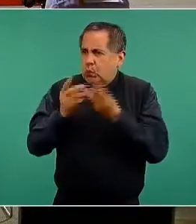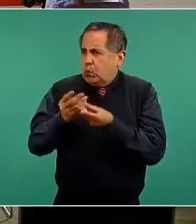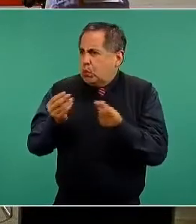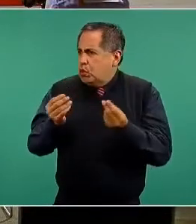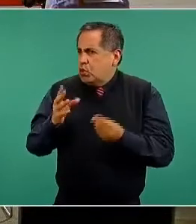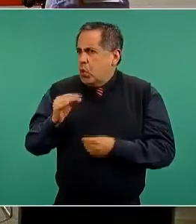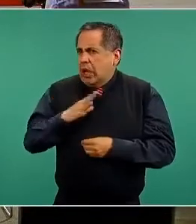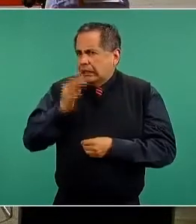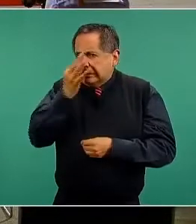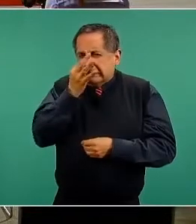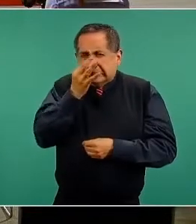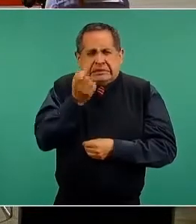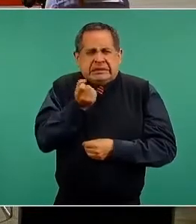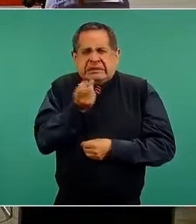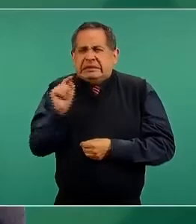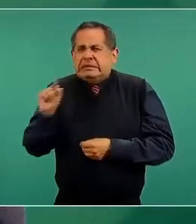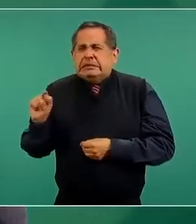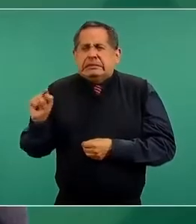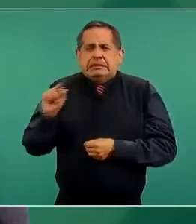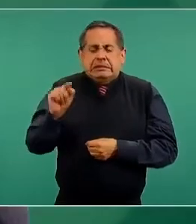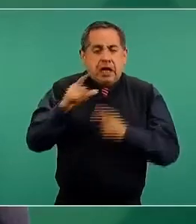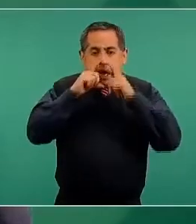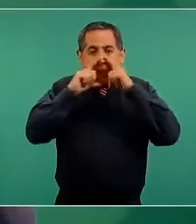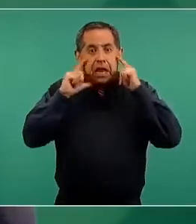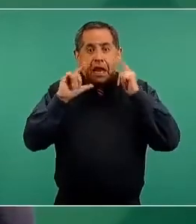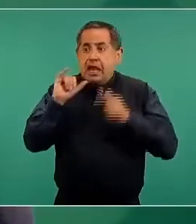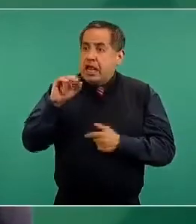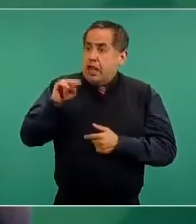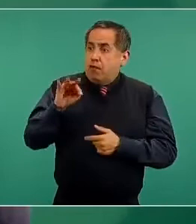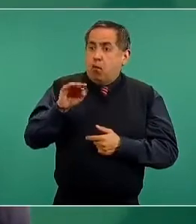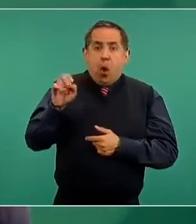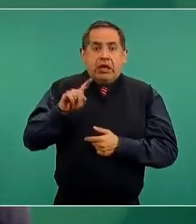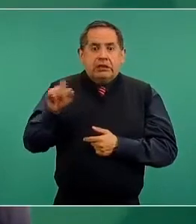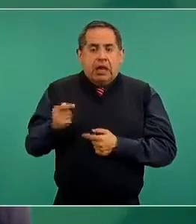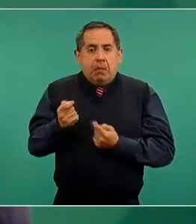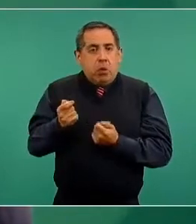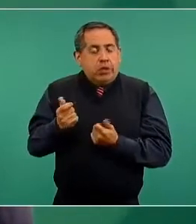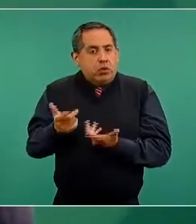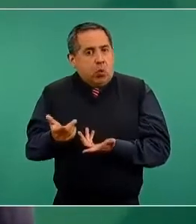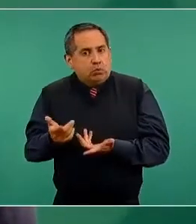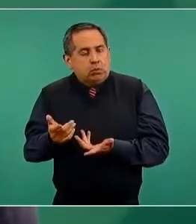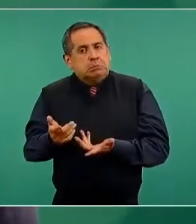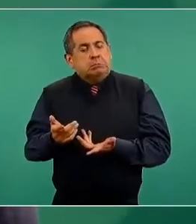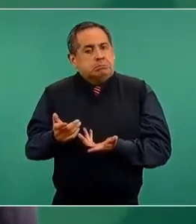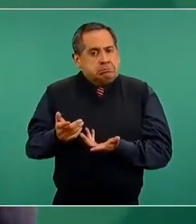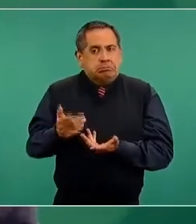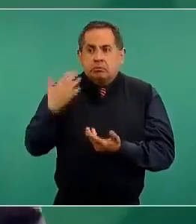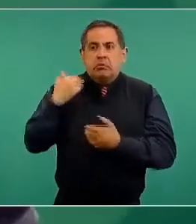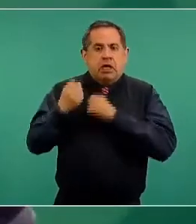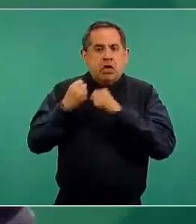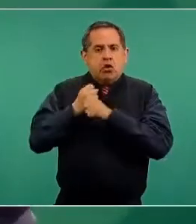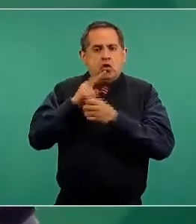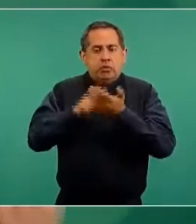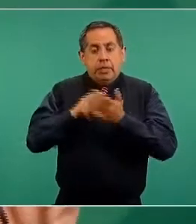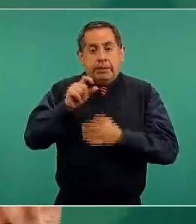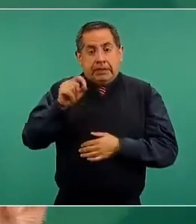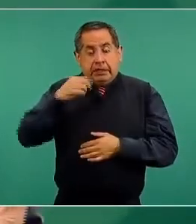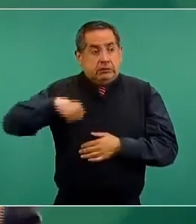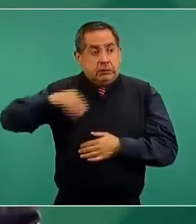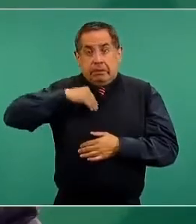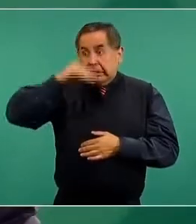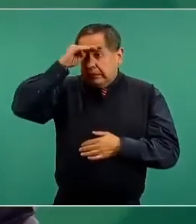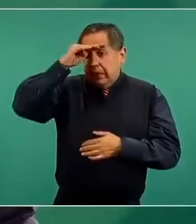virus influenza. Teníamos la inquietud, lo dijimos aquí durante 2020 en repetidas ocasiones, de que llegado el